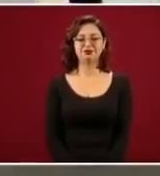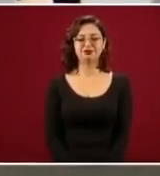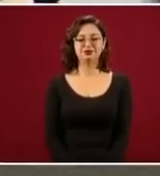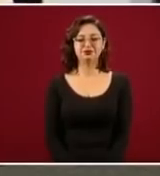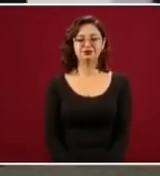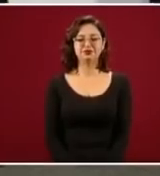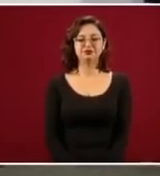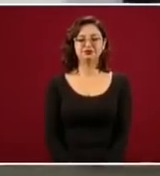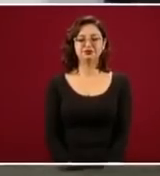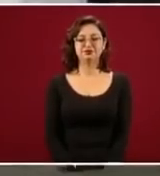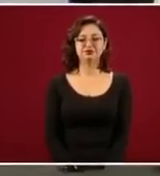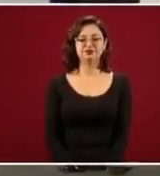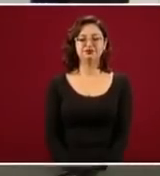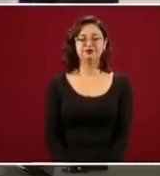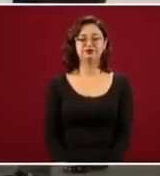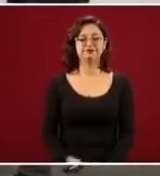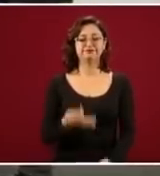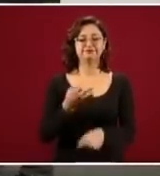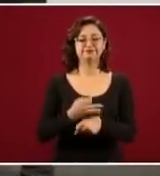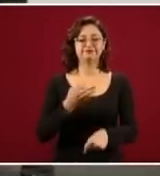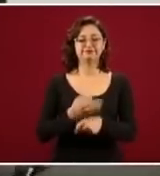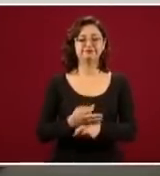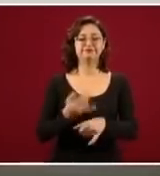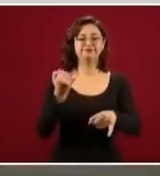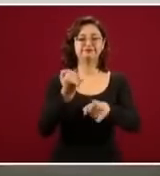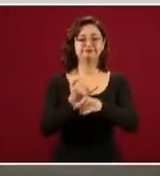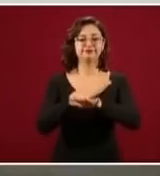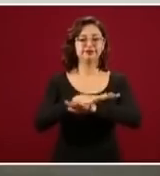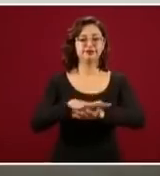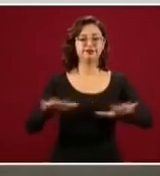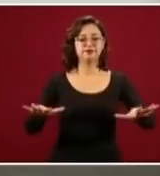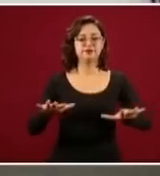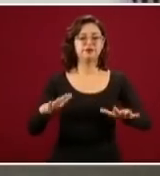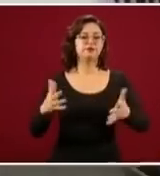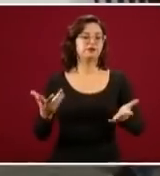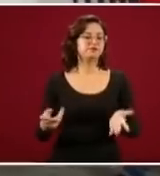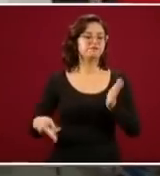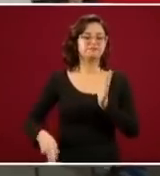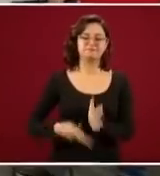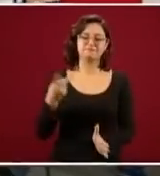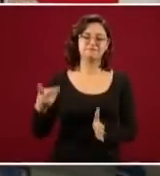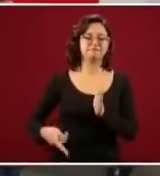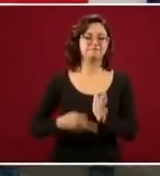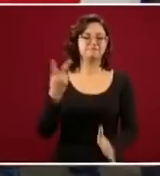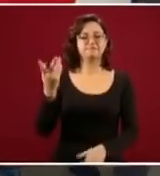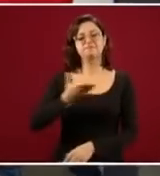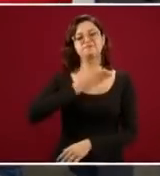Vamos a informar, como lo hacemos siempre,